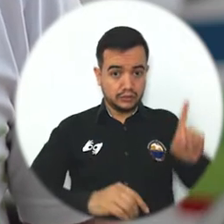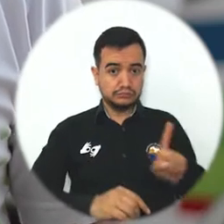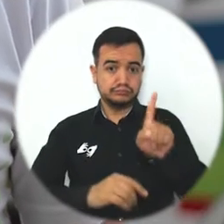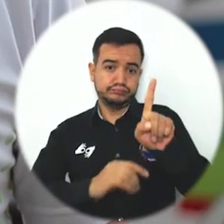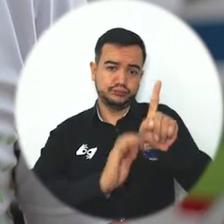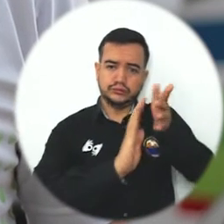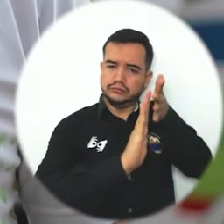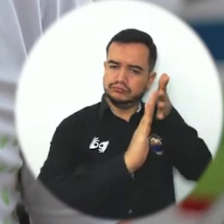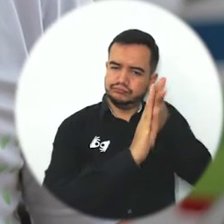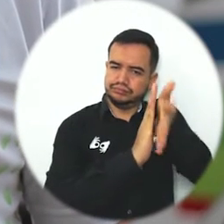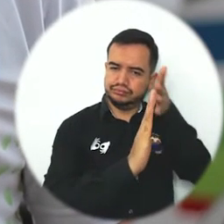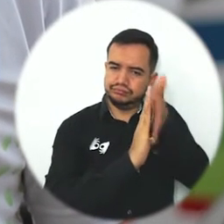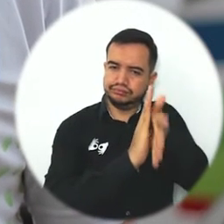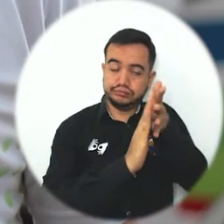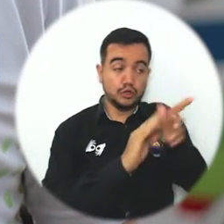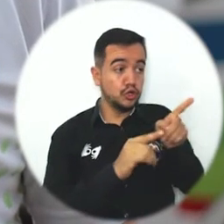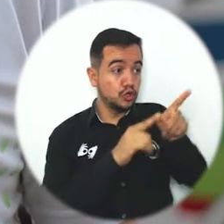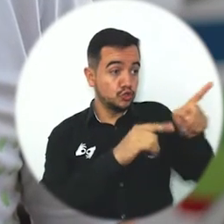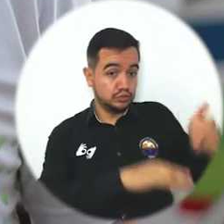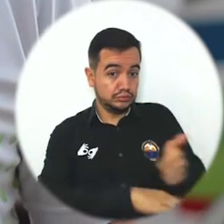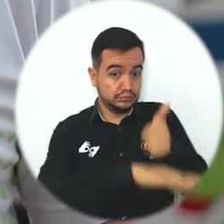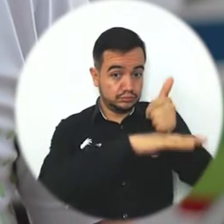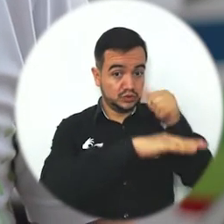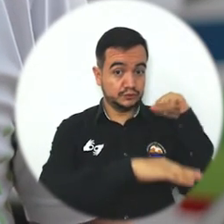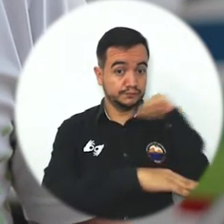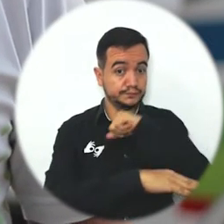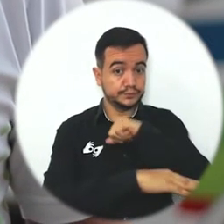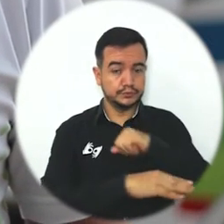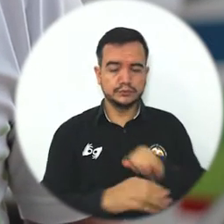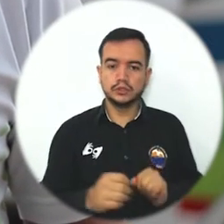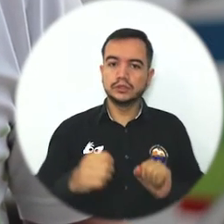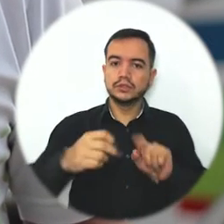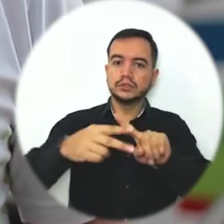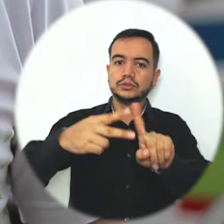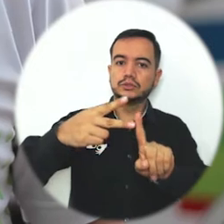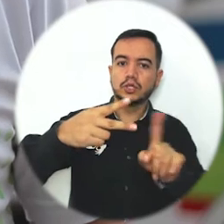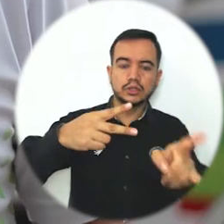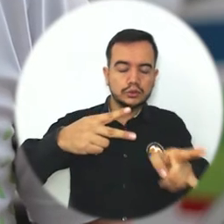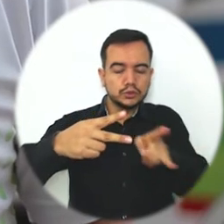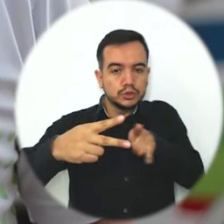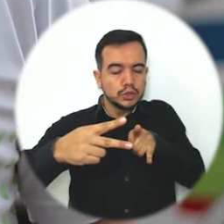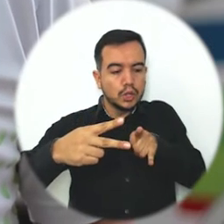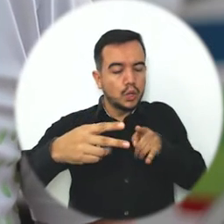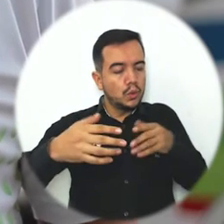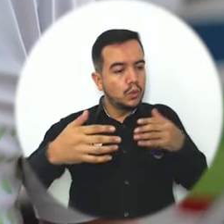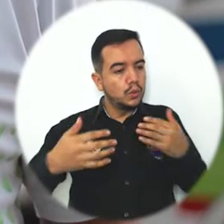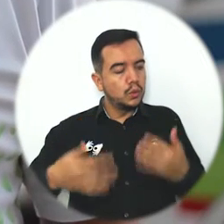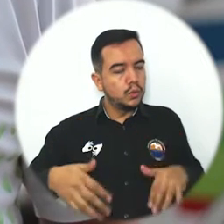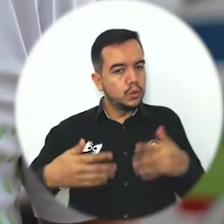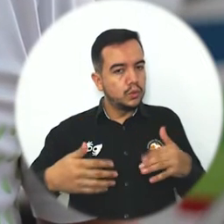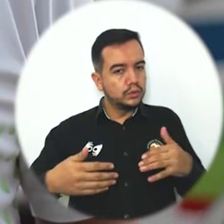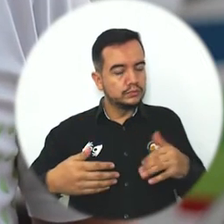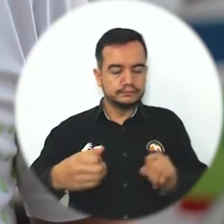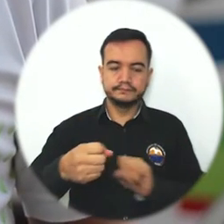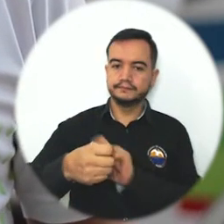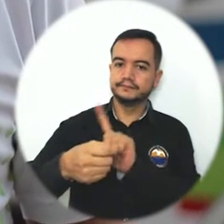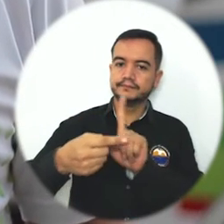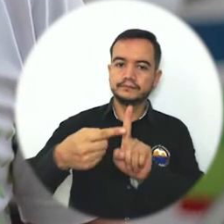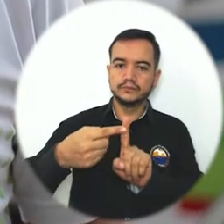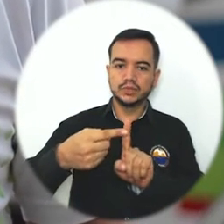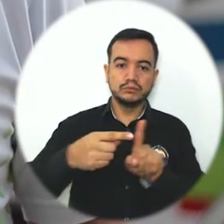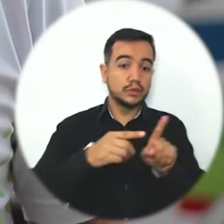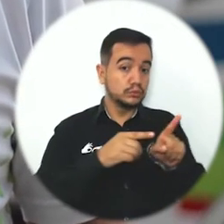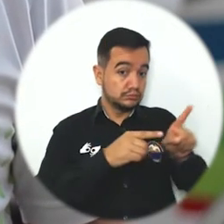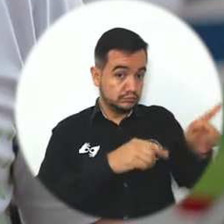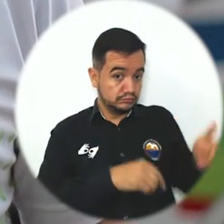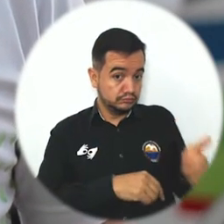de esta rendición de cuentas del rector Pablo Vera me marcaron en principio dos cosas. Un